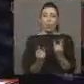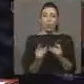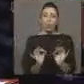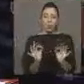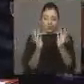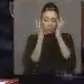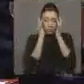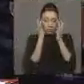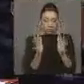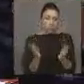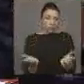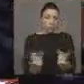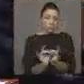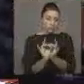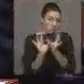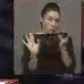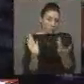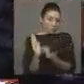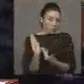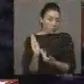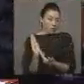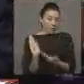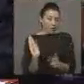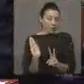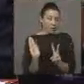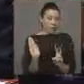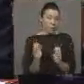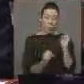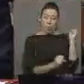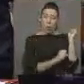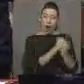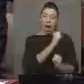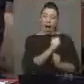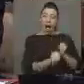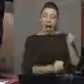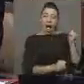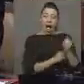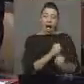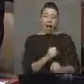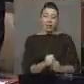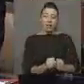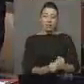nuestra atención. ¿Qué duda cabe? Este elemento que por décadas